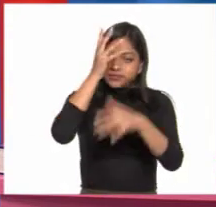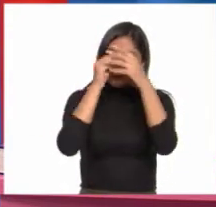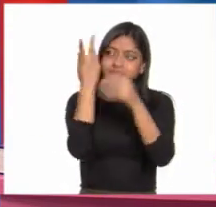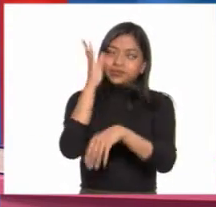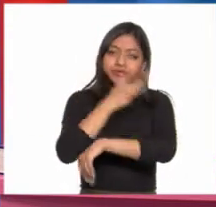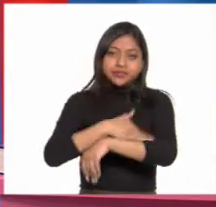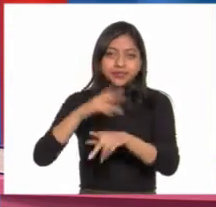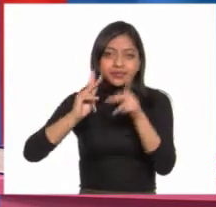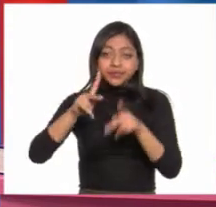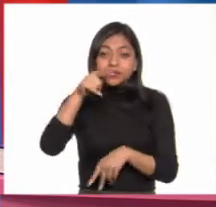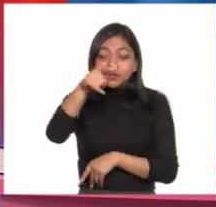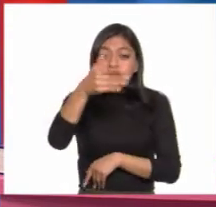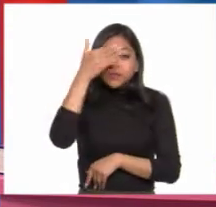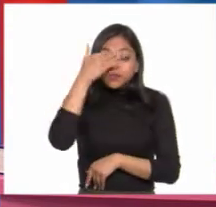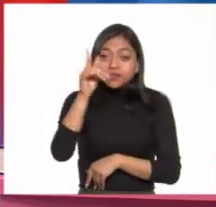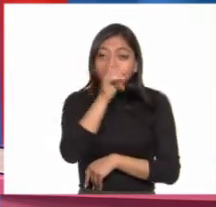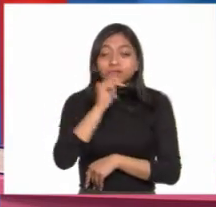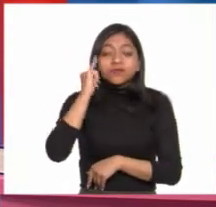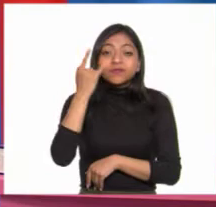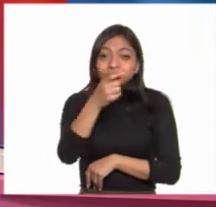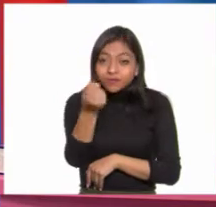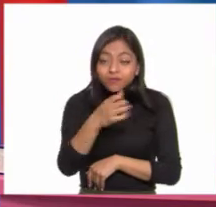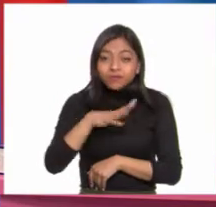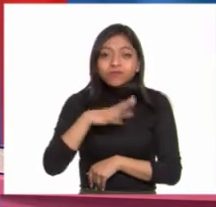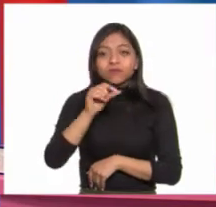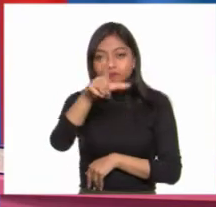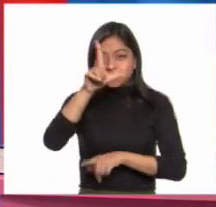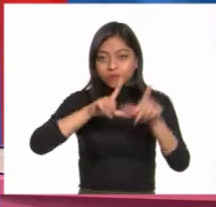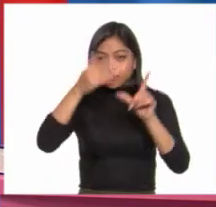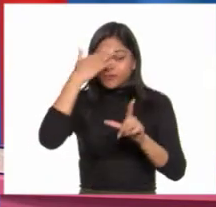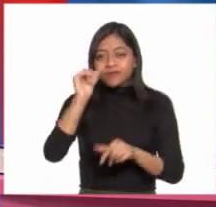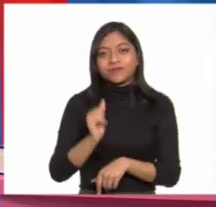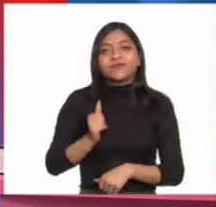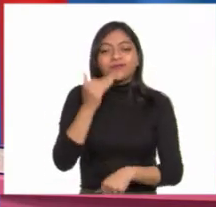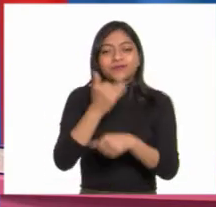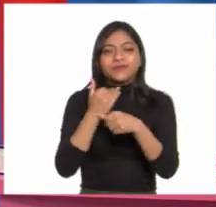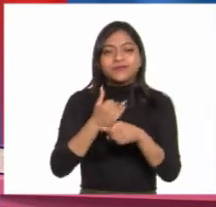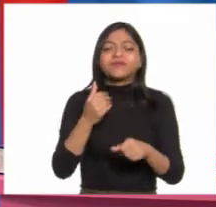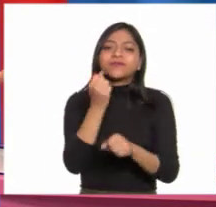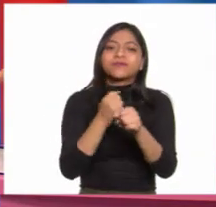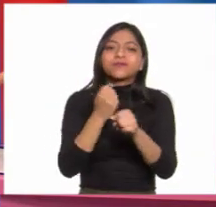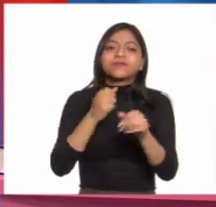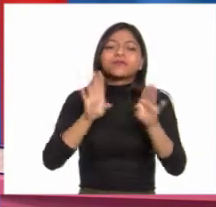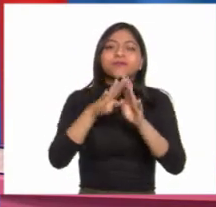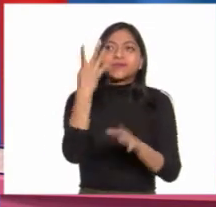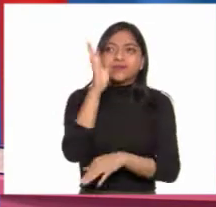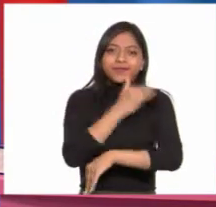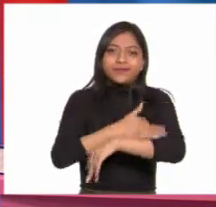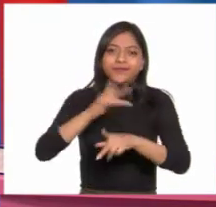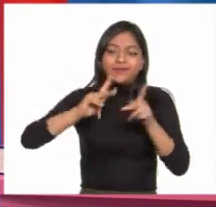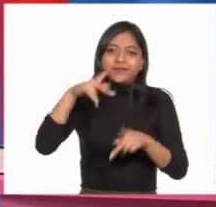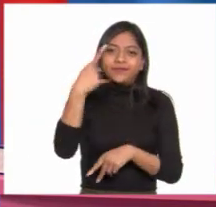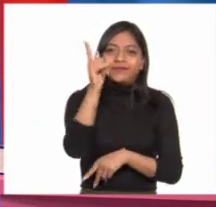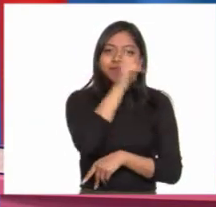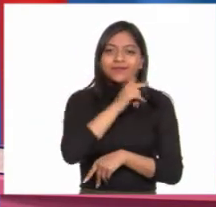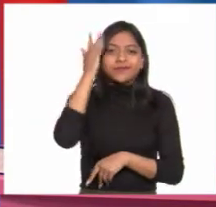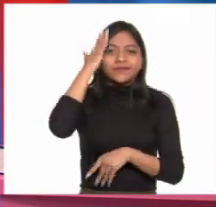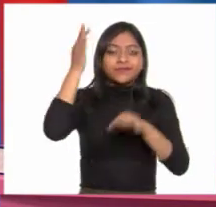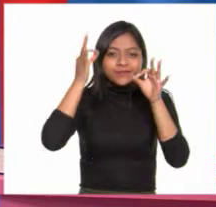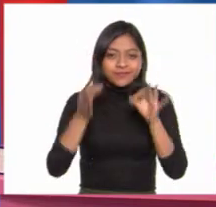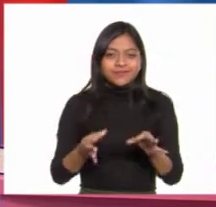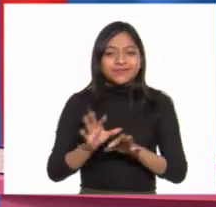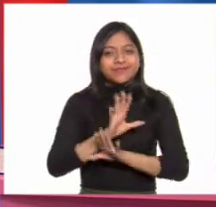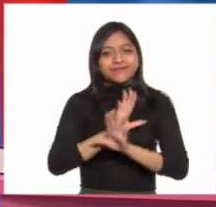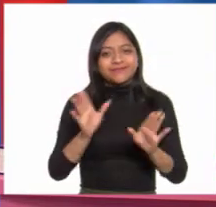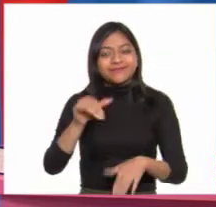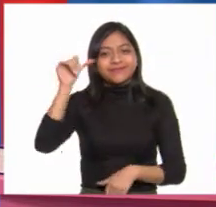familia. Si tienes la fortuna de hablar una lengua indígena, aprovecha este momento para practicarla y platica con tu familia en tu lengua materna.